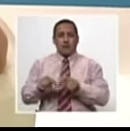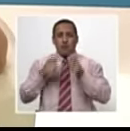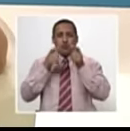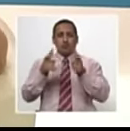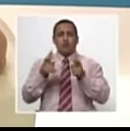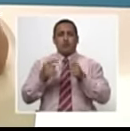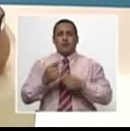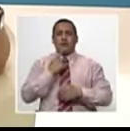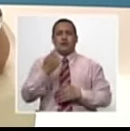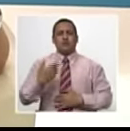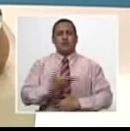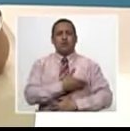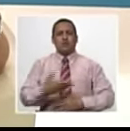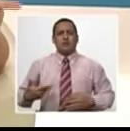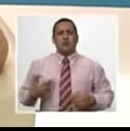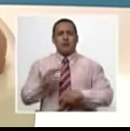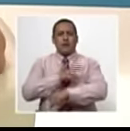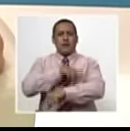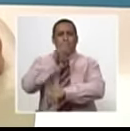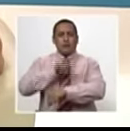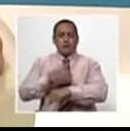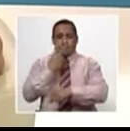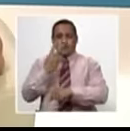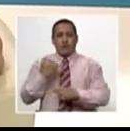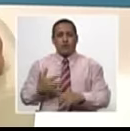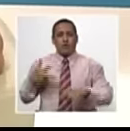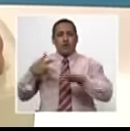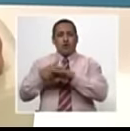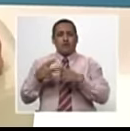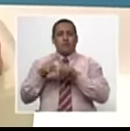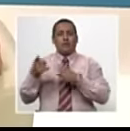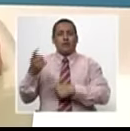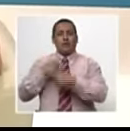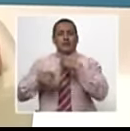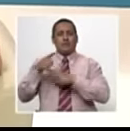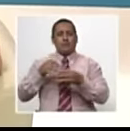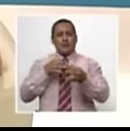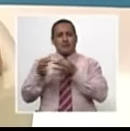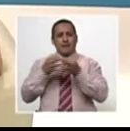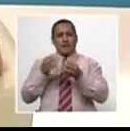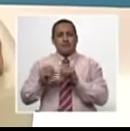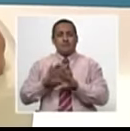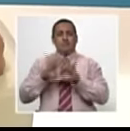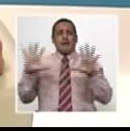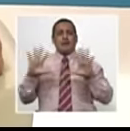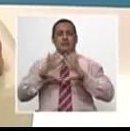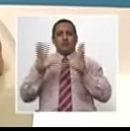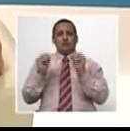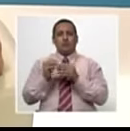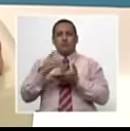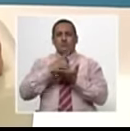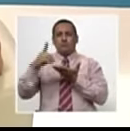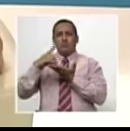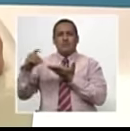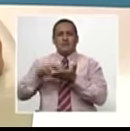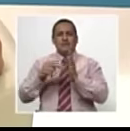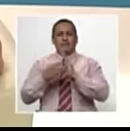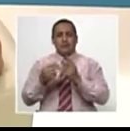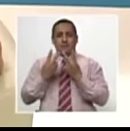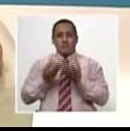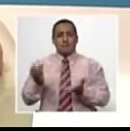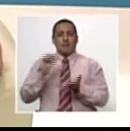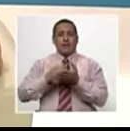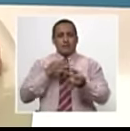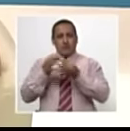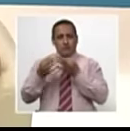y gobiernos regionales. Vamos a ir a la pausa, pero regresamos para seguir hablando de la descentralización. Hoy más que